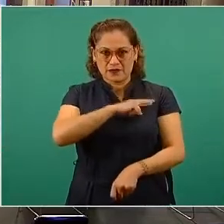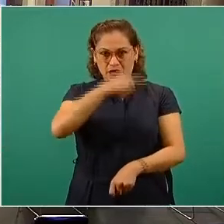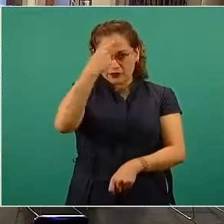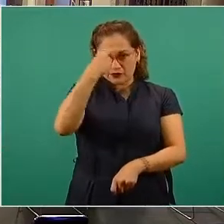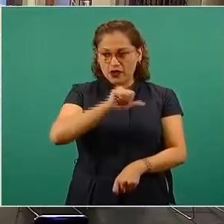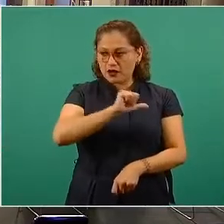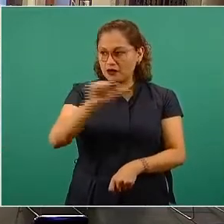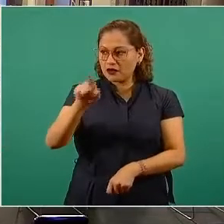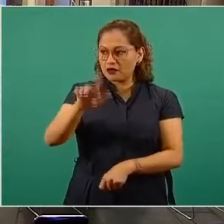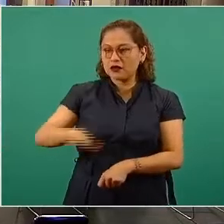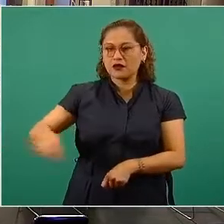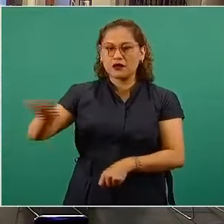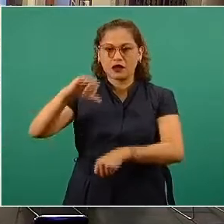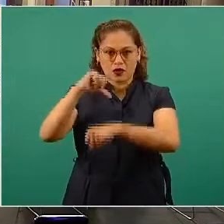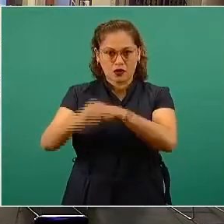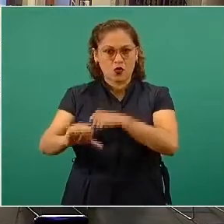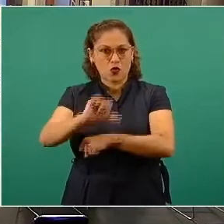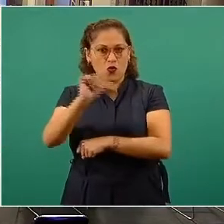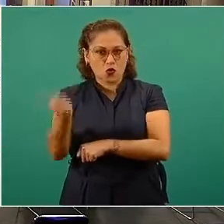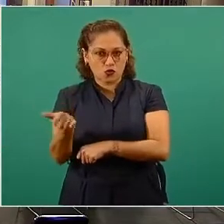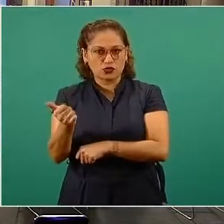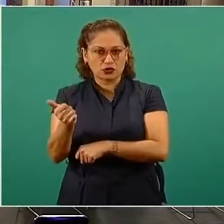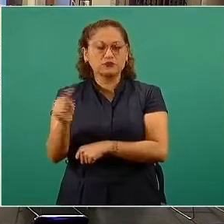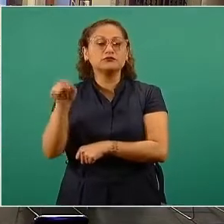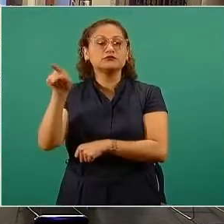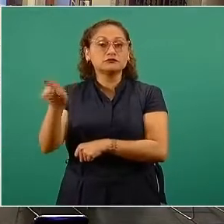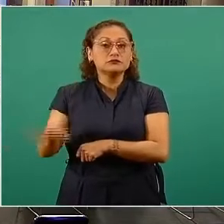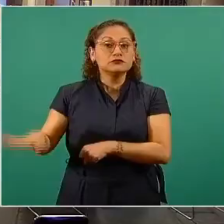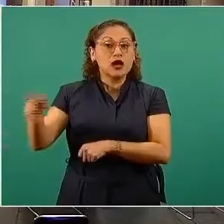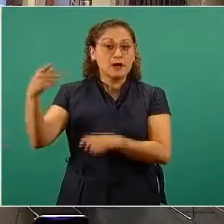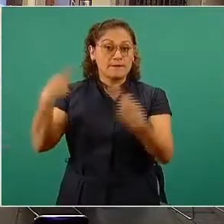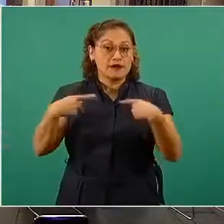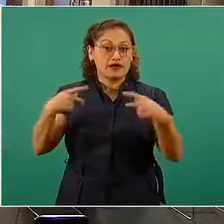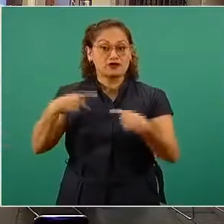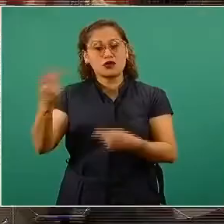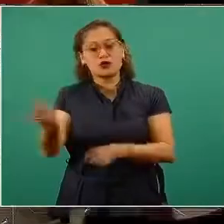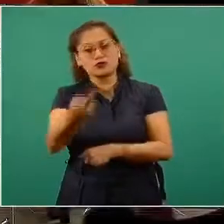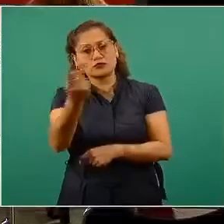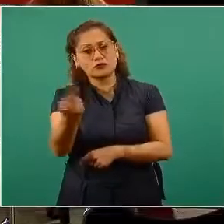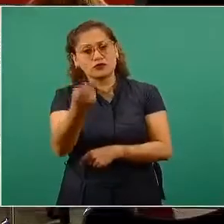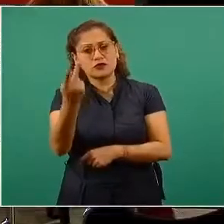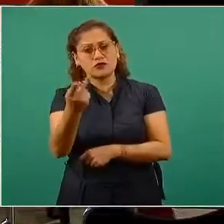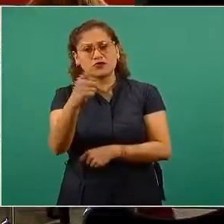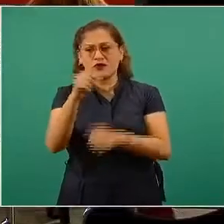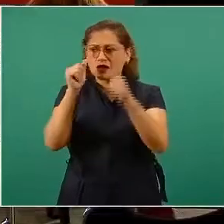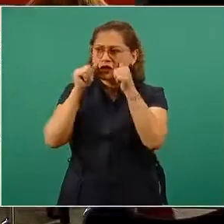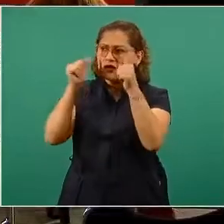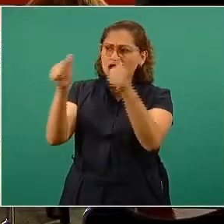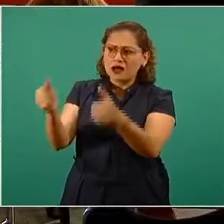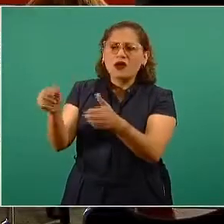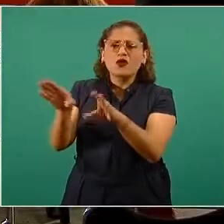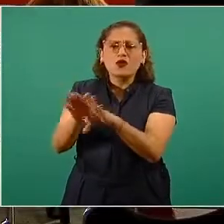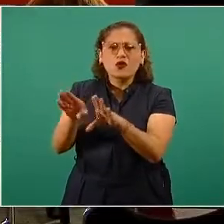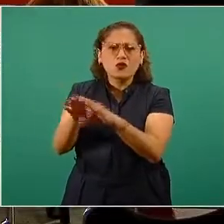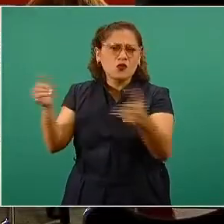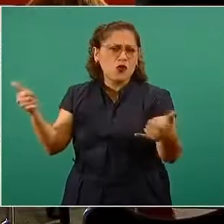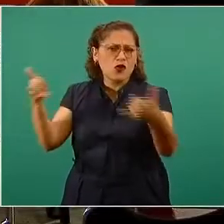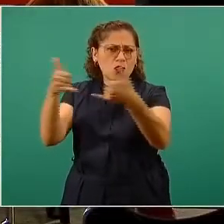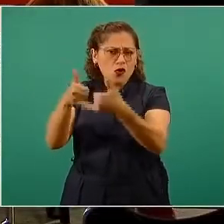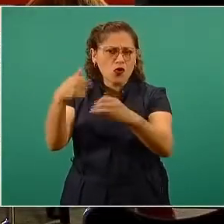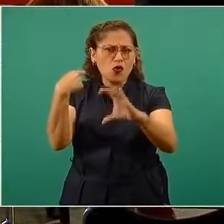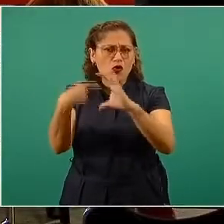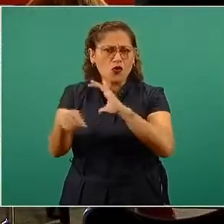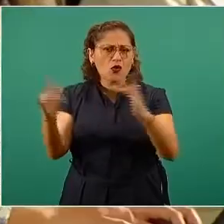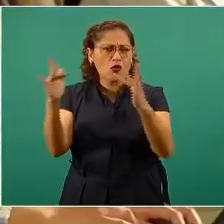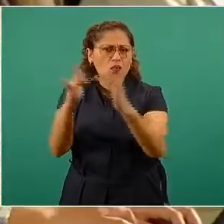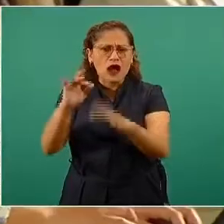casos. Y ahora la pregunta es, ellos cómo, si existe alguna línea de atención, algún correo, algún lugar